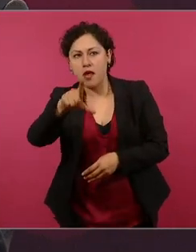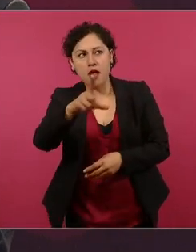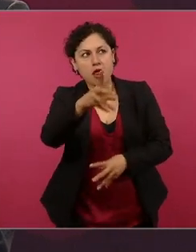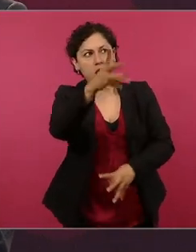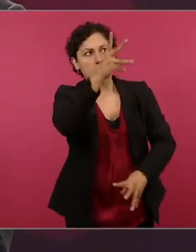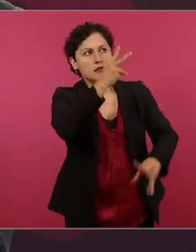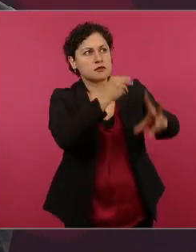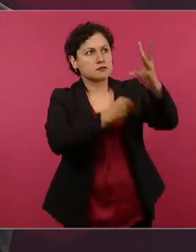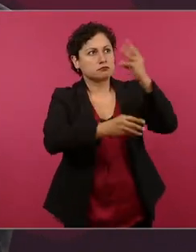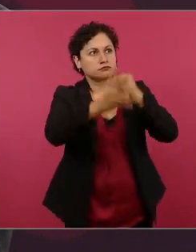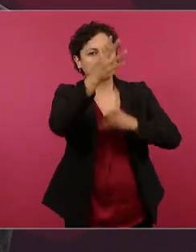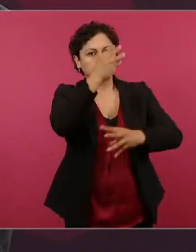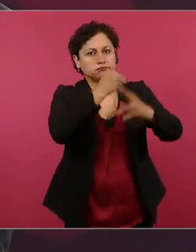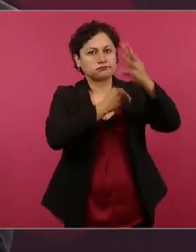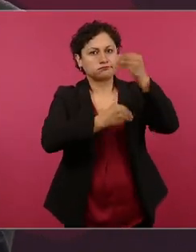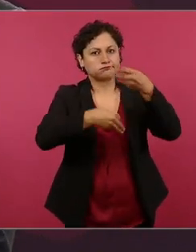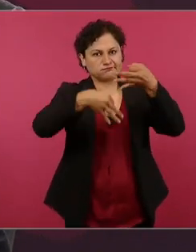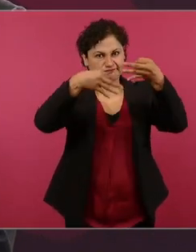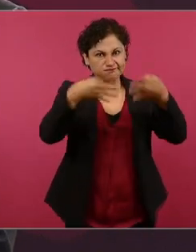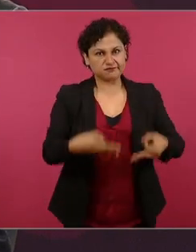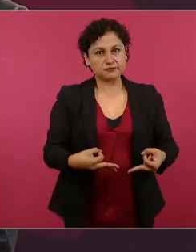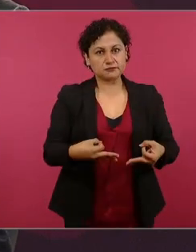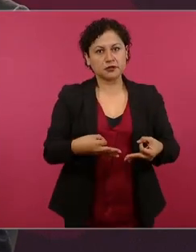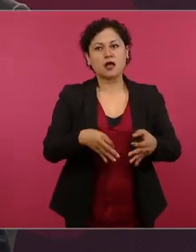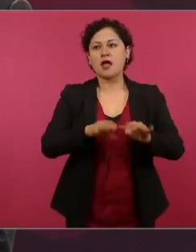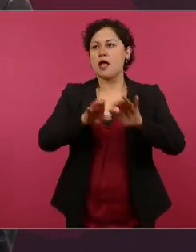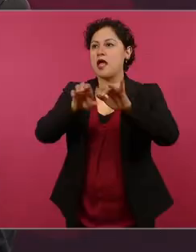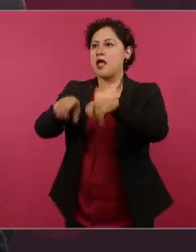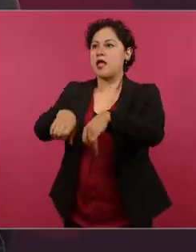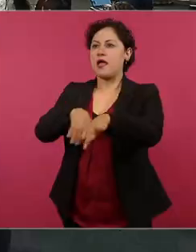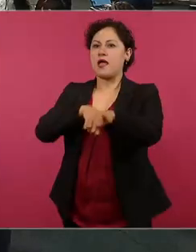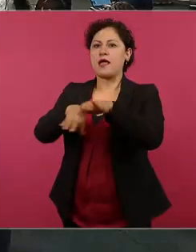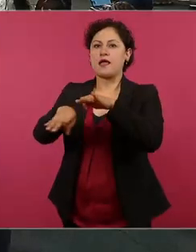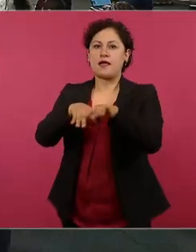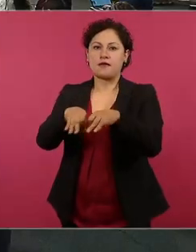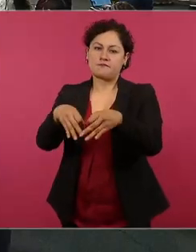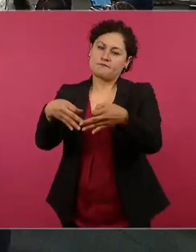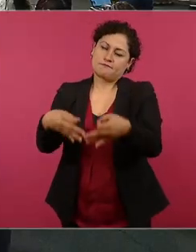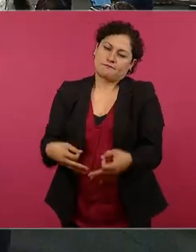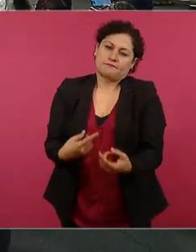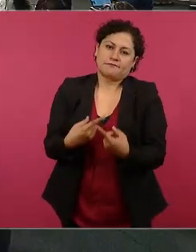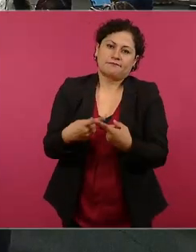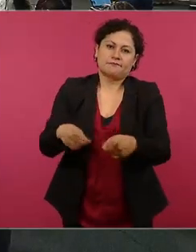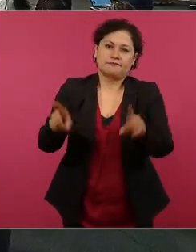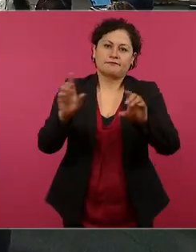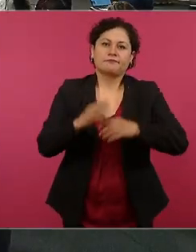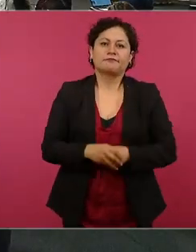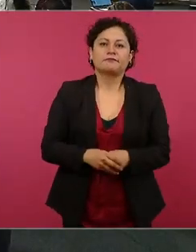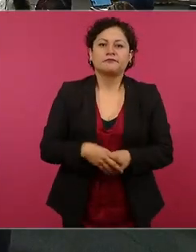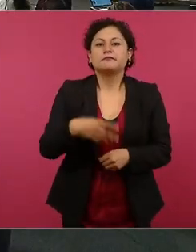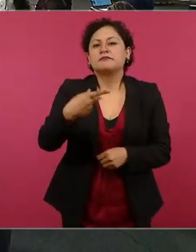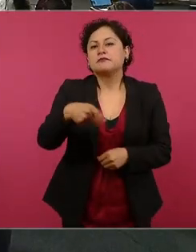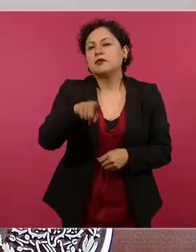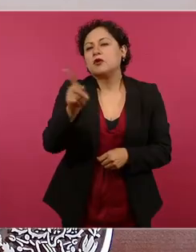con integridad, es distinto. Pero ¿cómo se formaban en todo el periodo neoliberal?